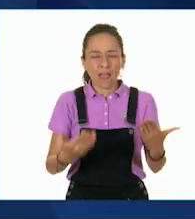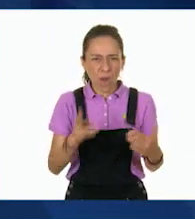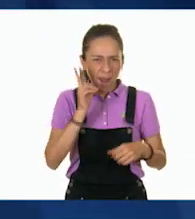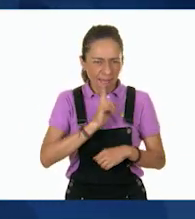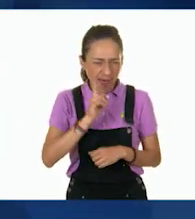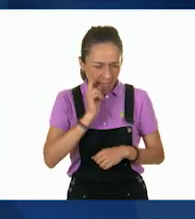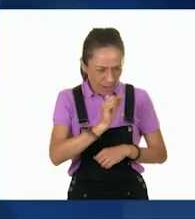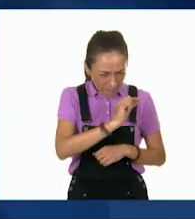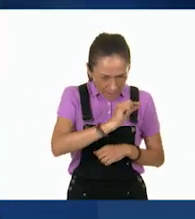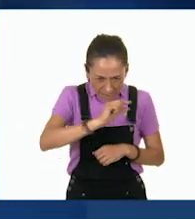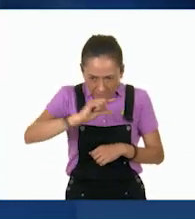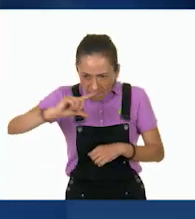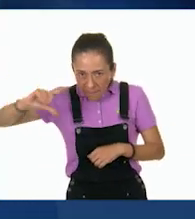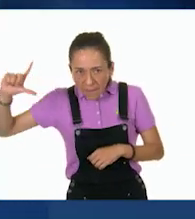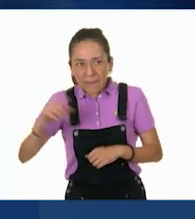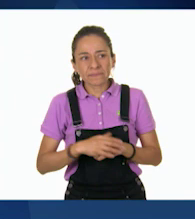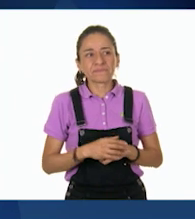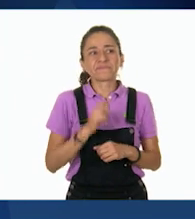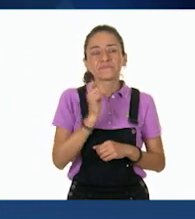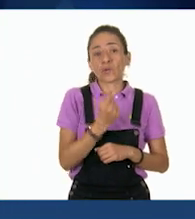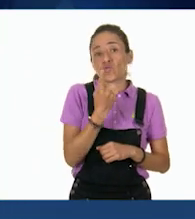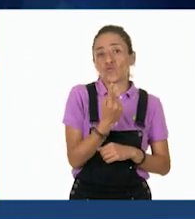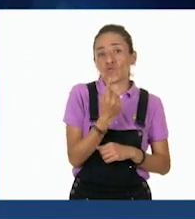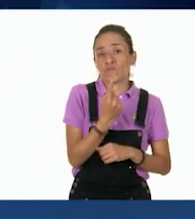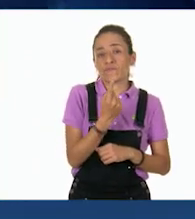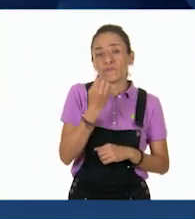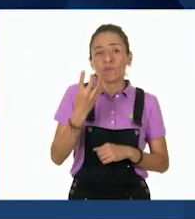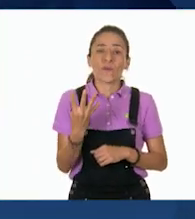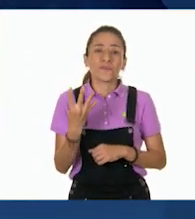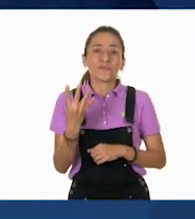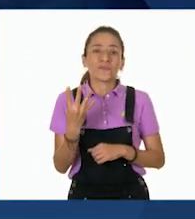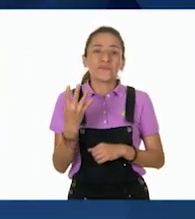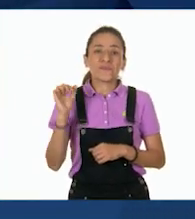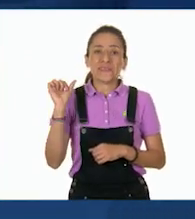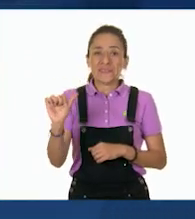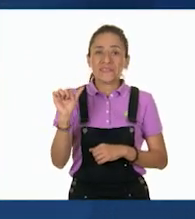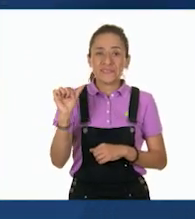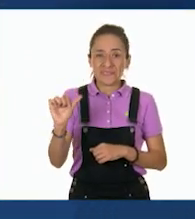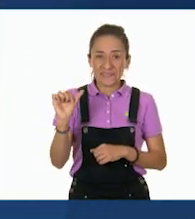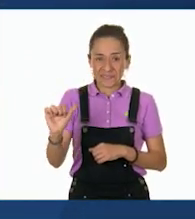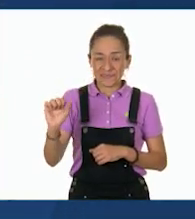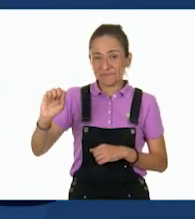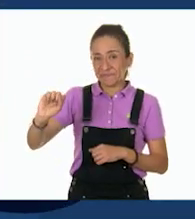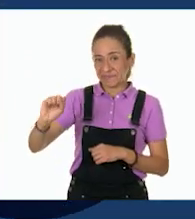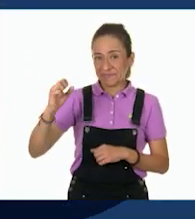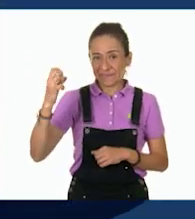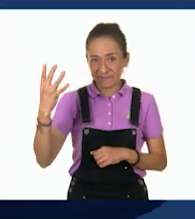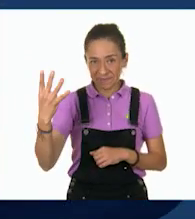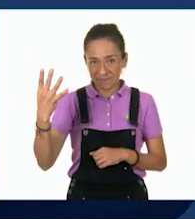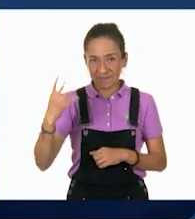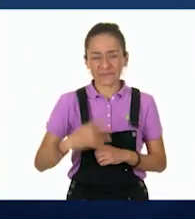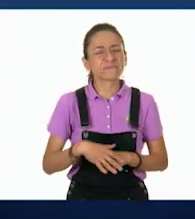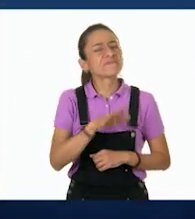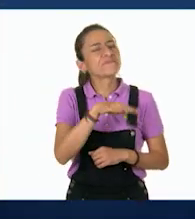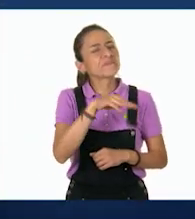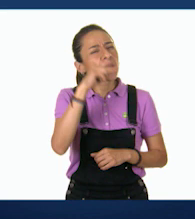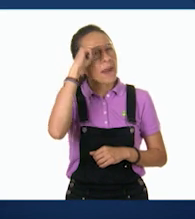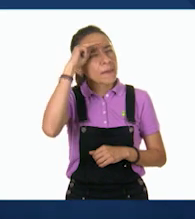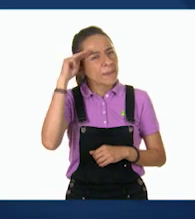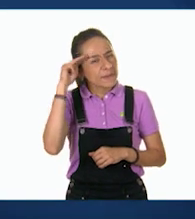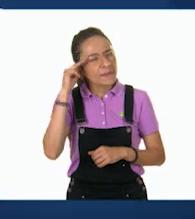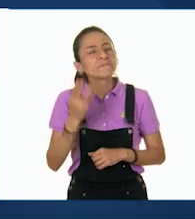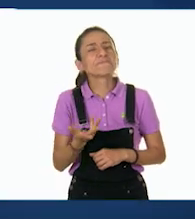crecimiento tenemos 1, 4, 16, 64. María,